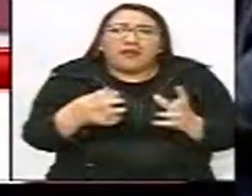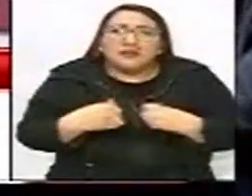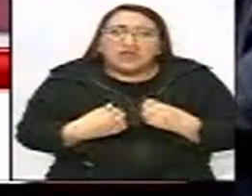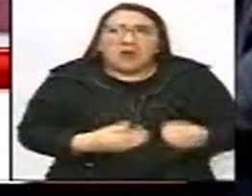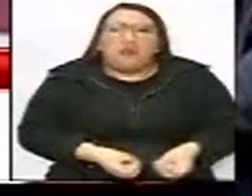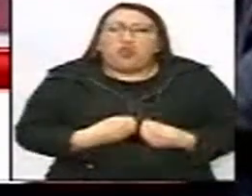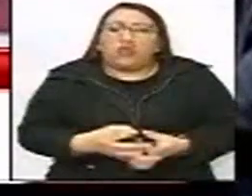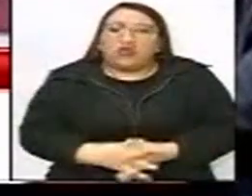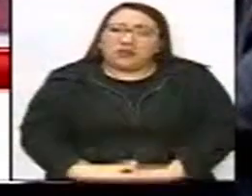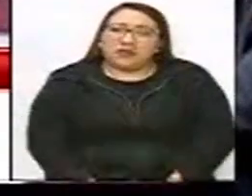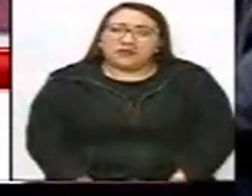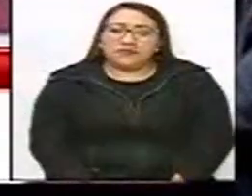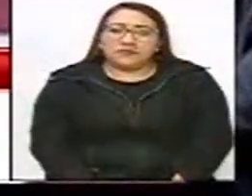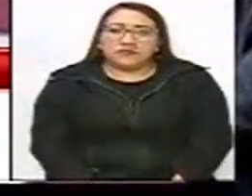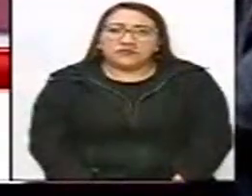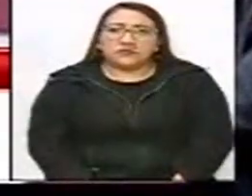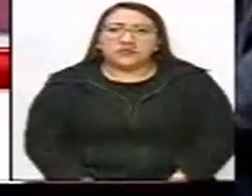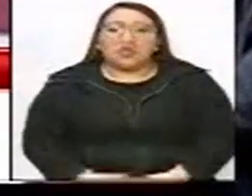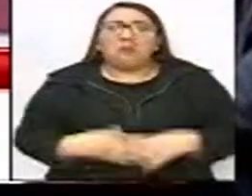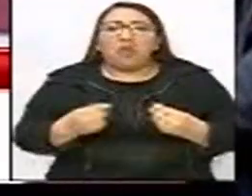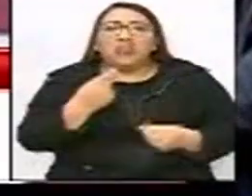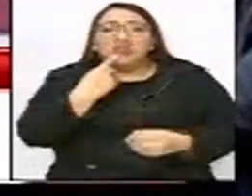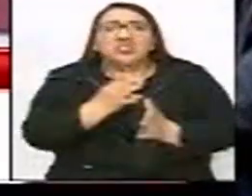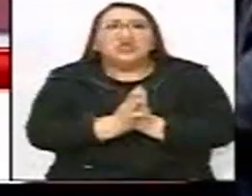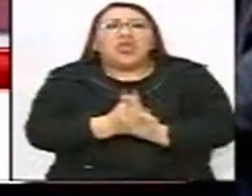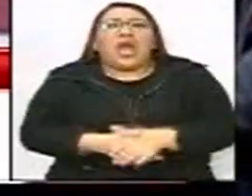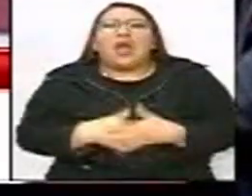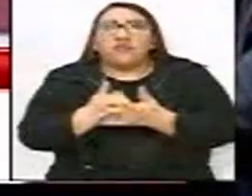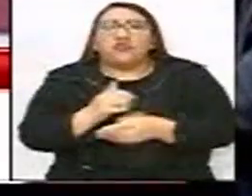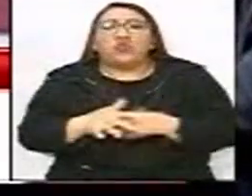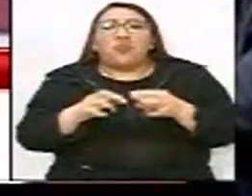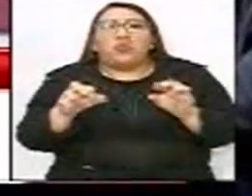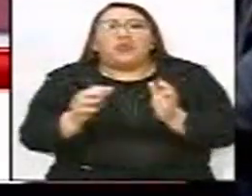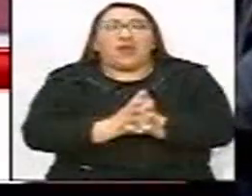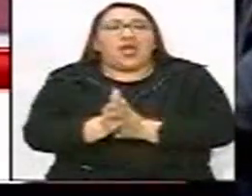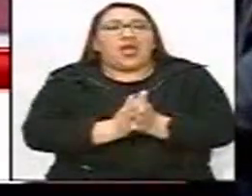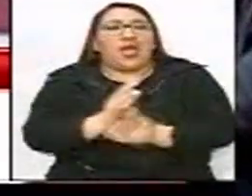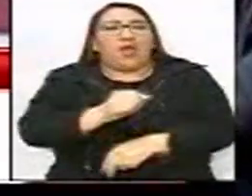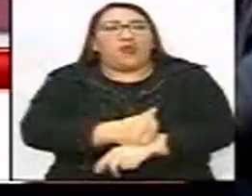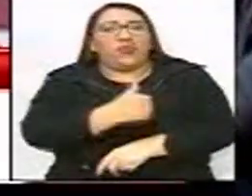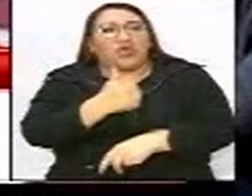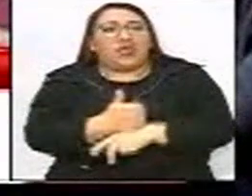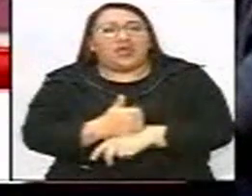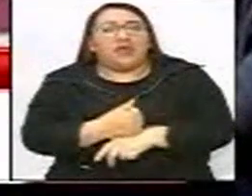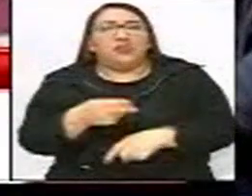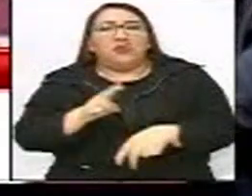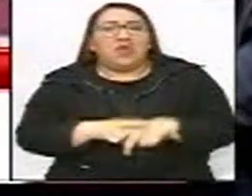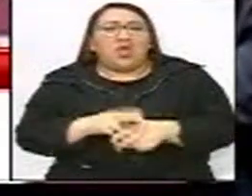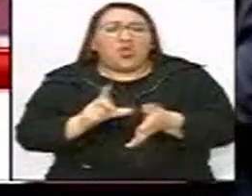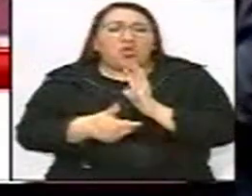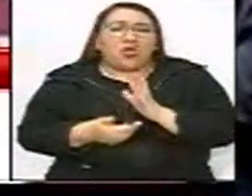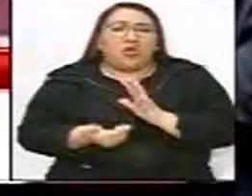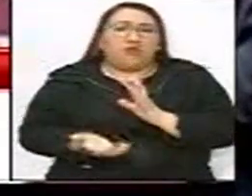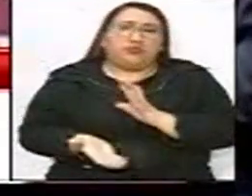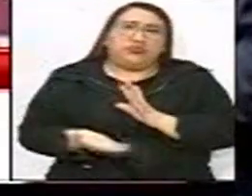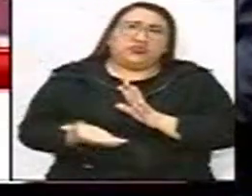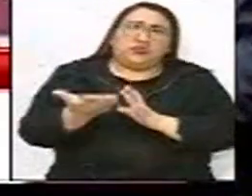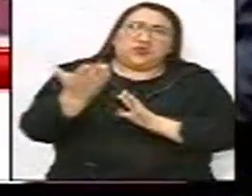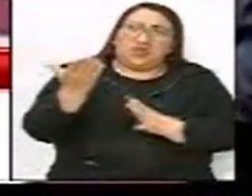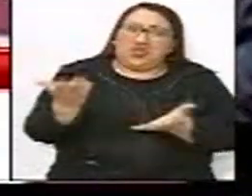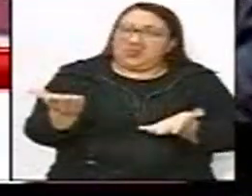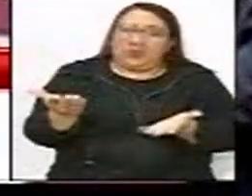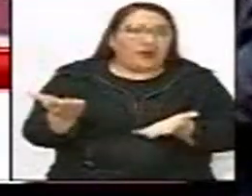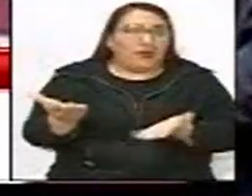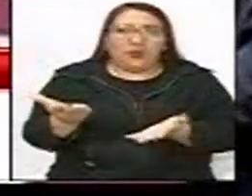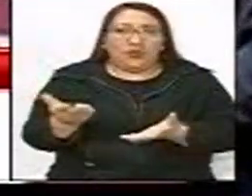O sea, ¿cuál fue? ¿Cuál era el beneficio para la población? El pueblo elige a este tipo de autoridades para que trabajen por el beneficiar a la